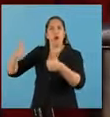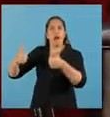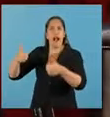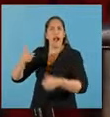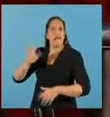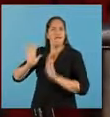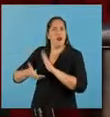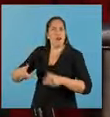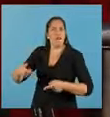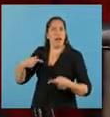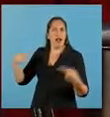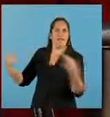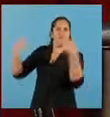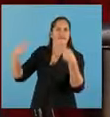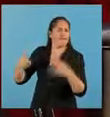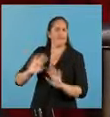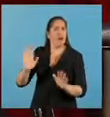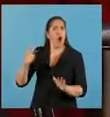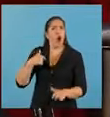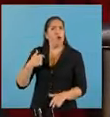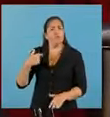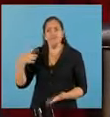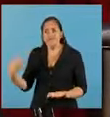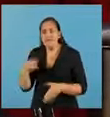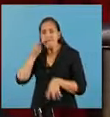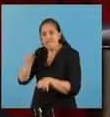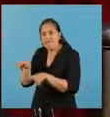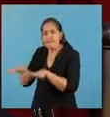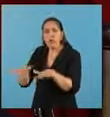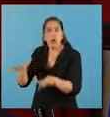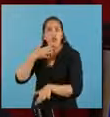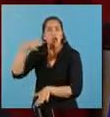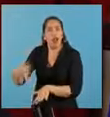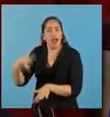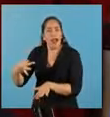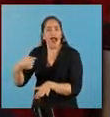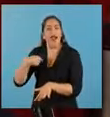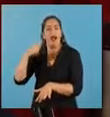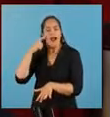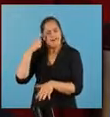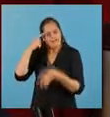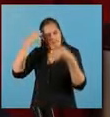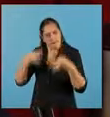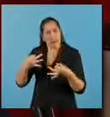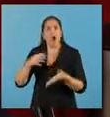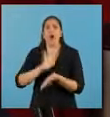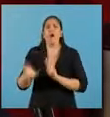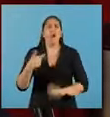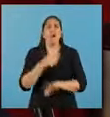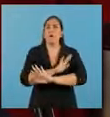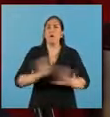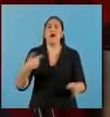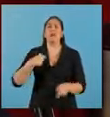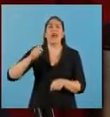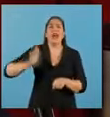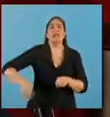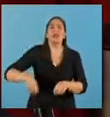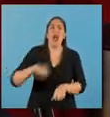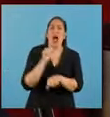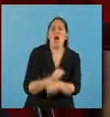que todos asumamos la verdad que nos toca. Solo así dejaremos de ser esclavos de las fracturas que